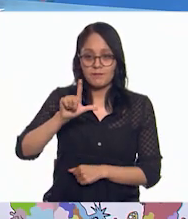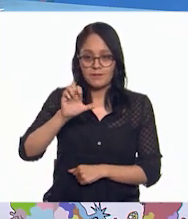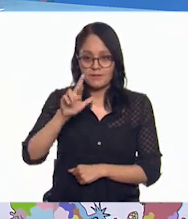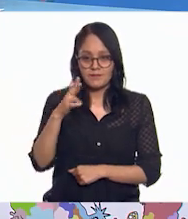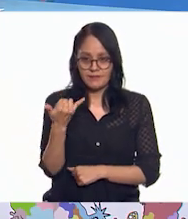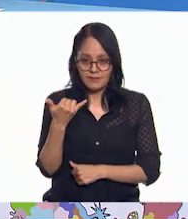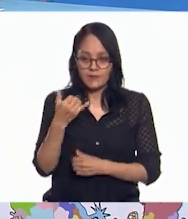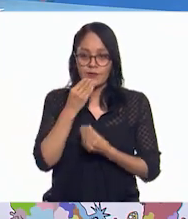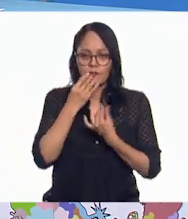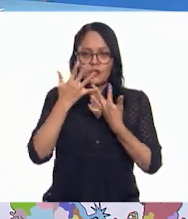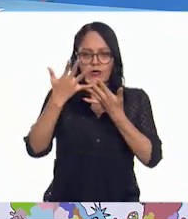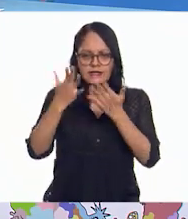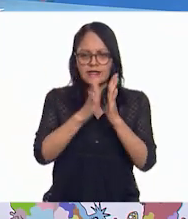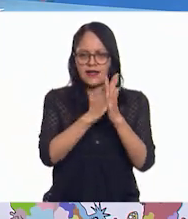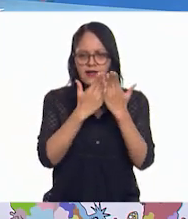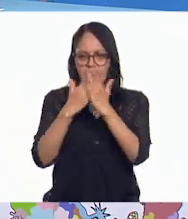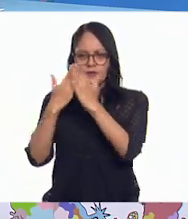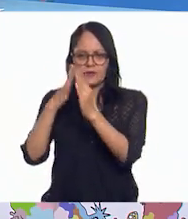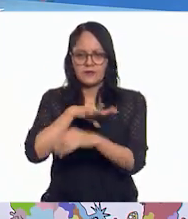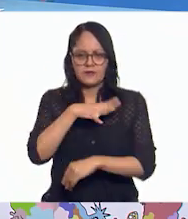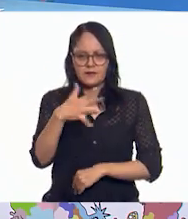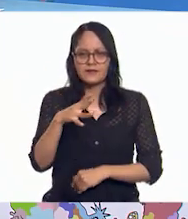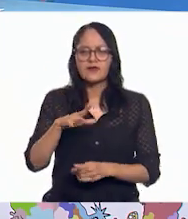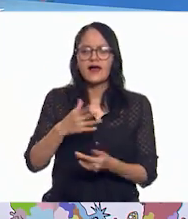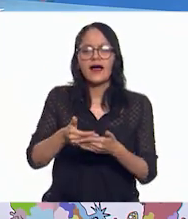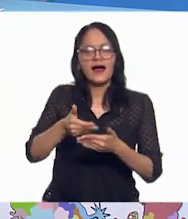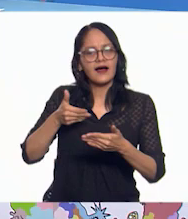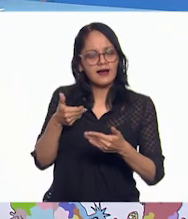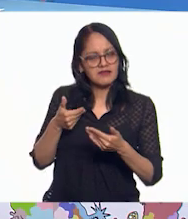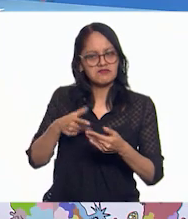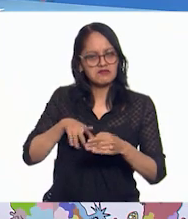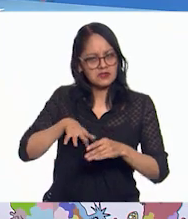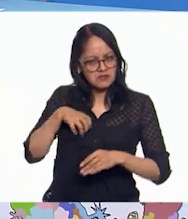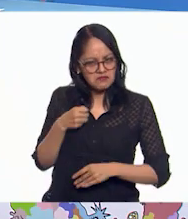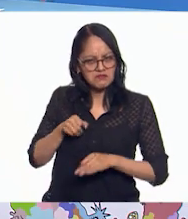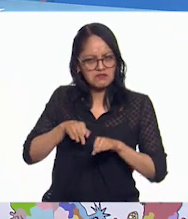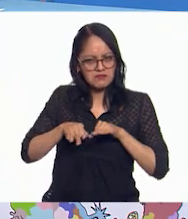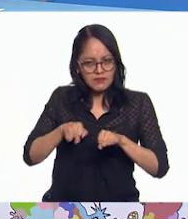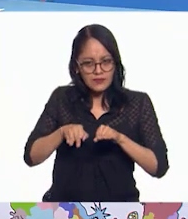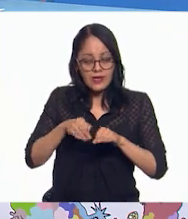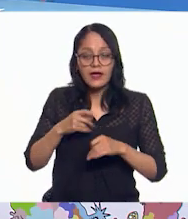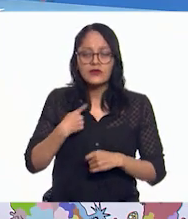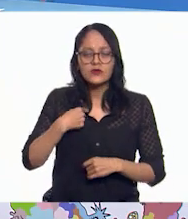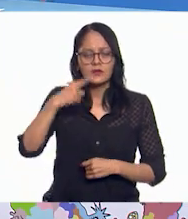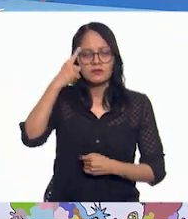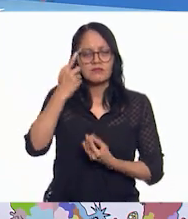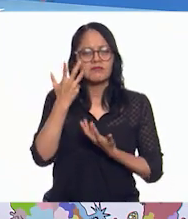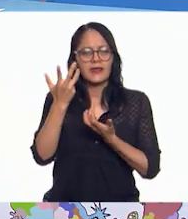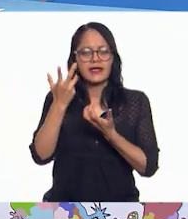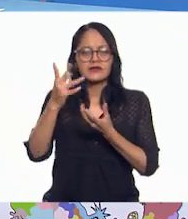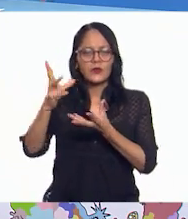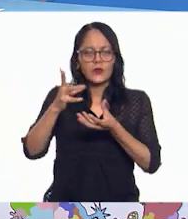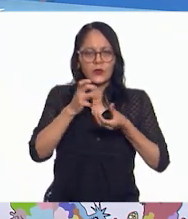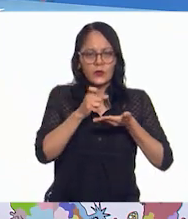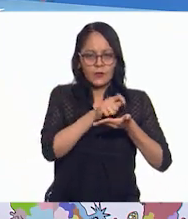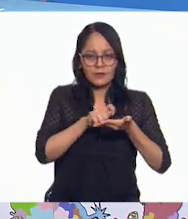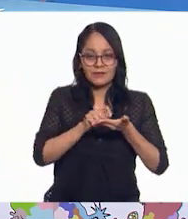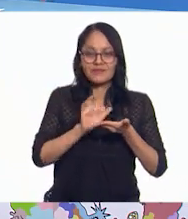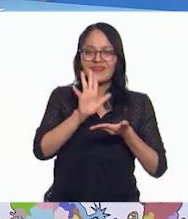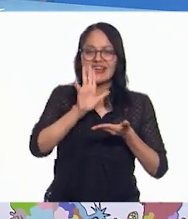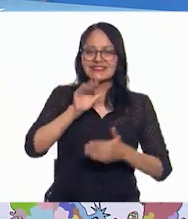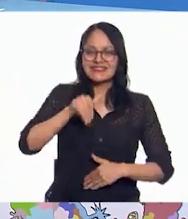general la escritura literaria son producto del trabajo y que la inspiración es en realidad una especie de accidente